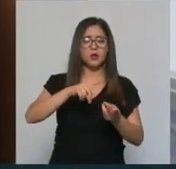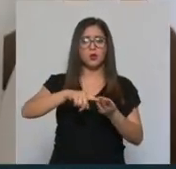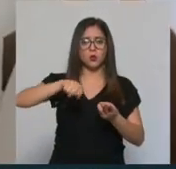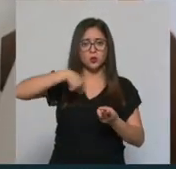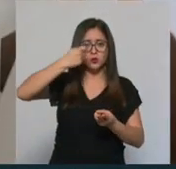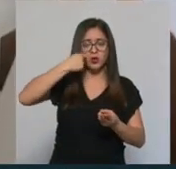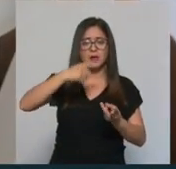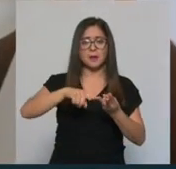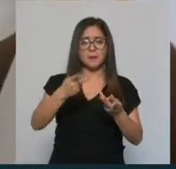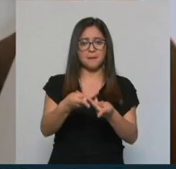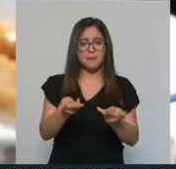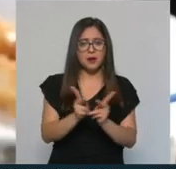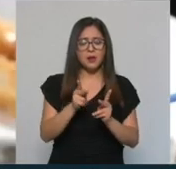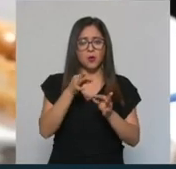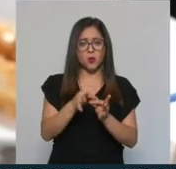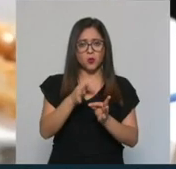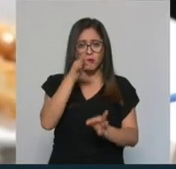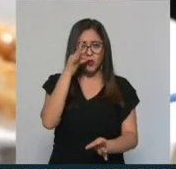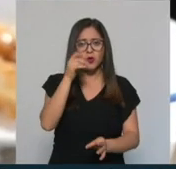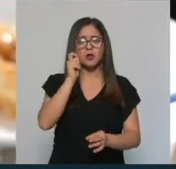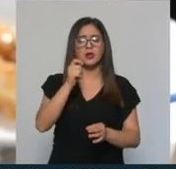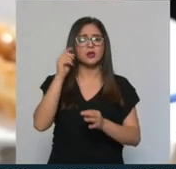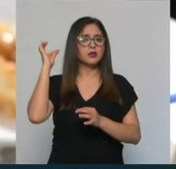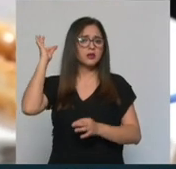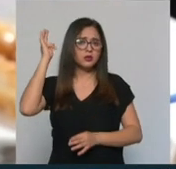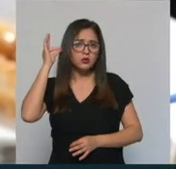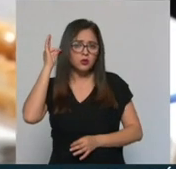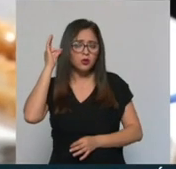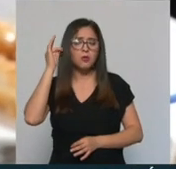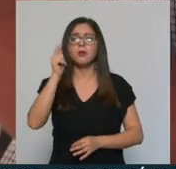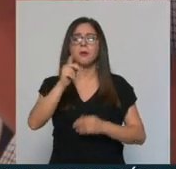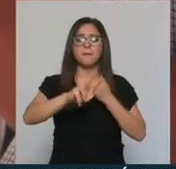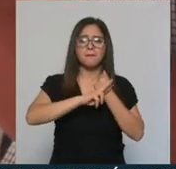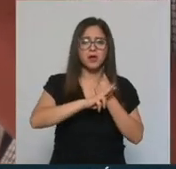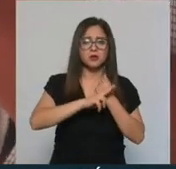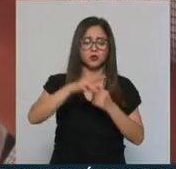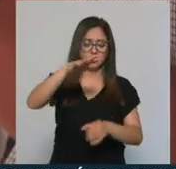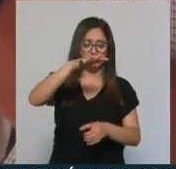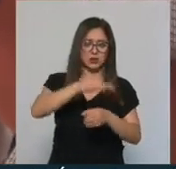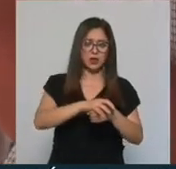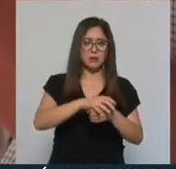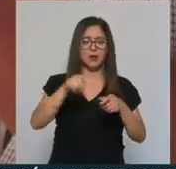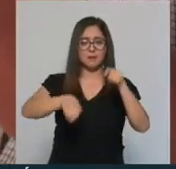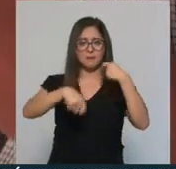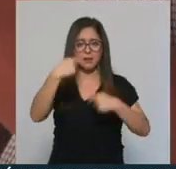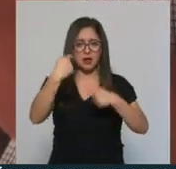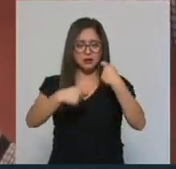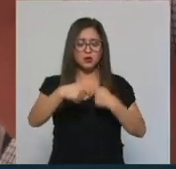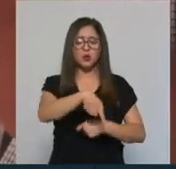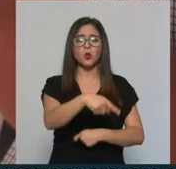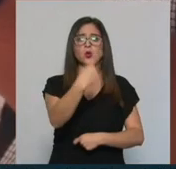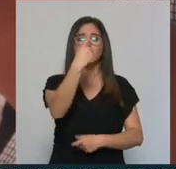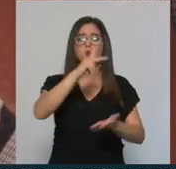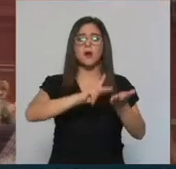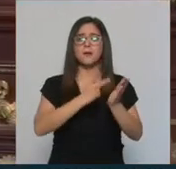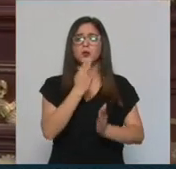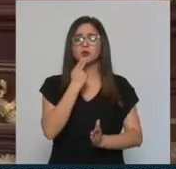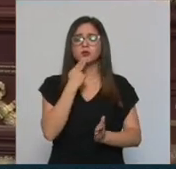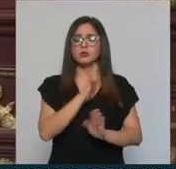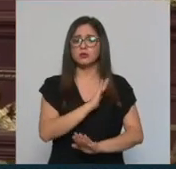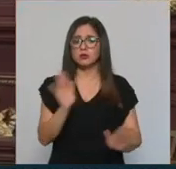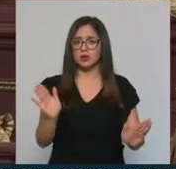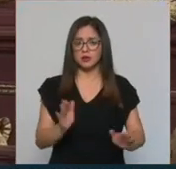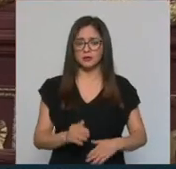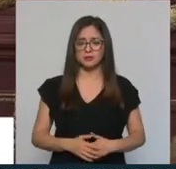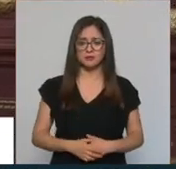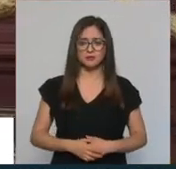cucharas, platos, popotes, hisopos, vasos y tapas de plástico catalogados como de un solo uso. Hoy